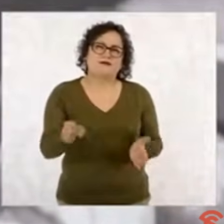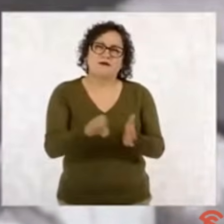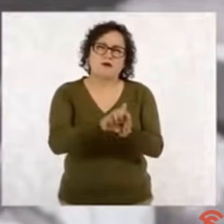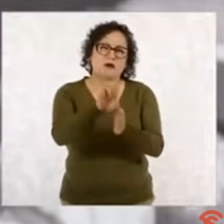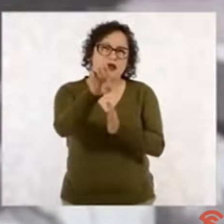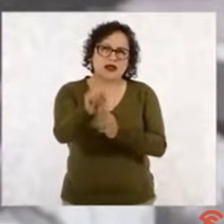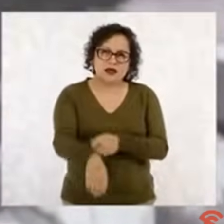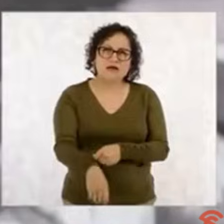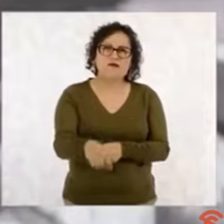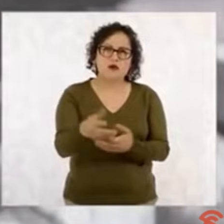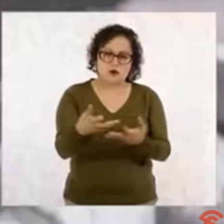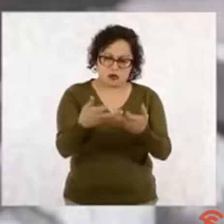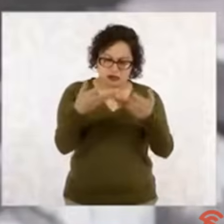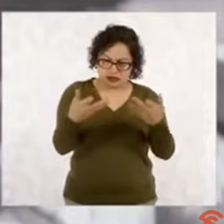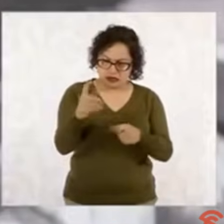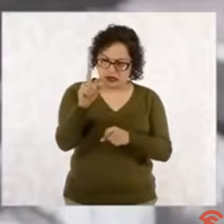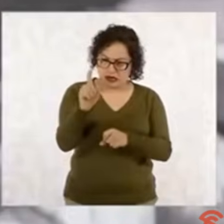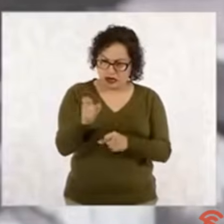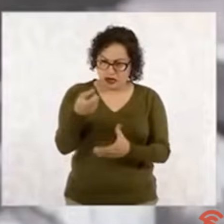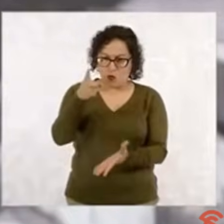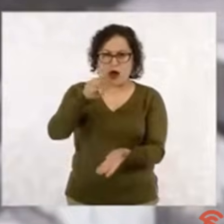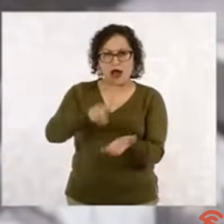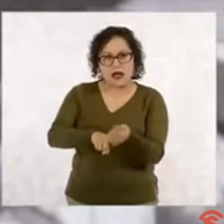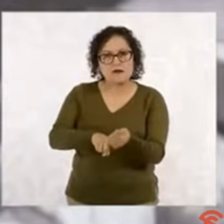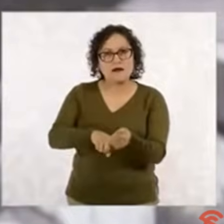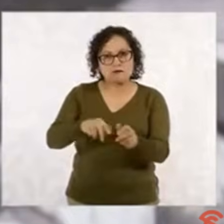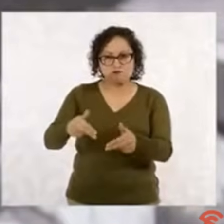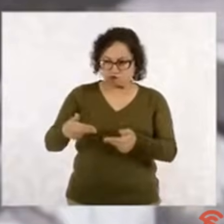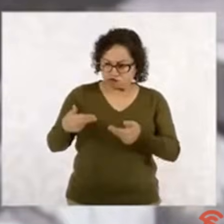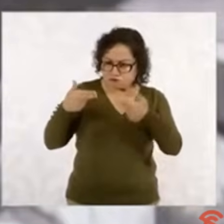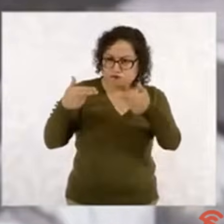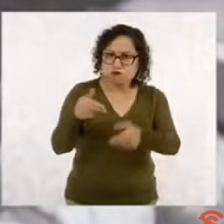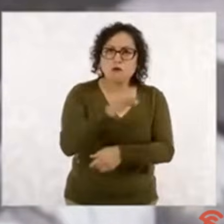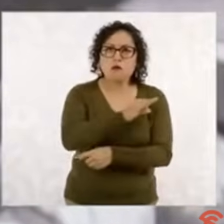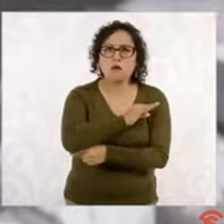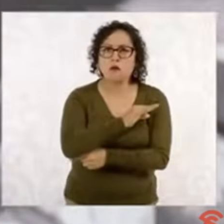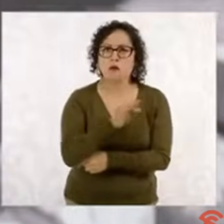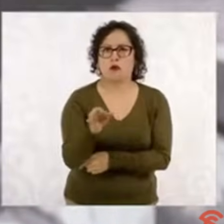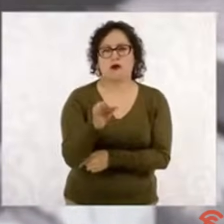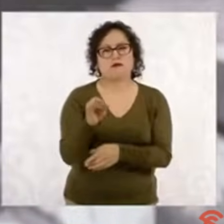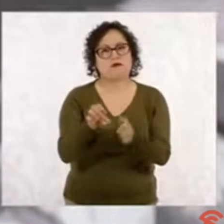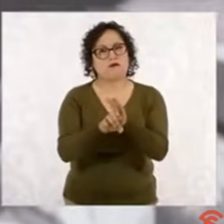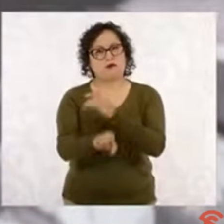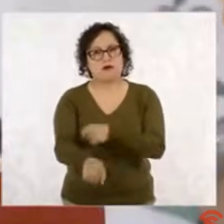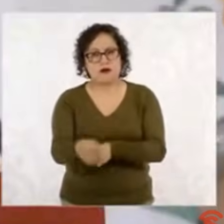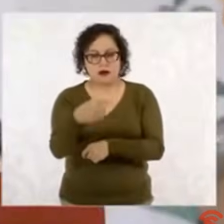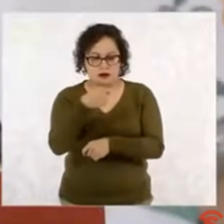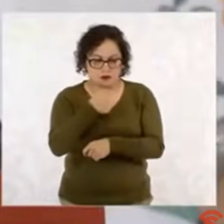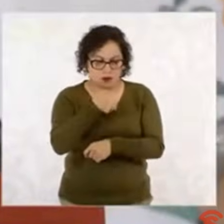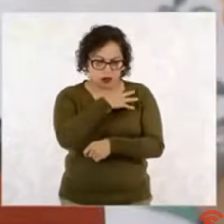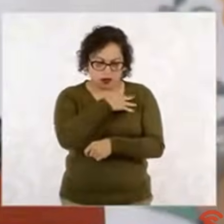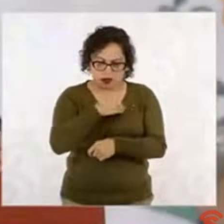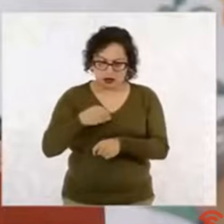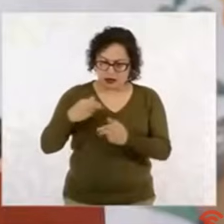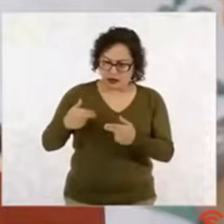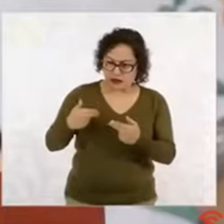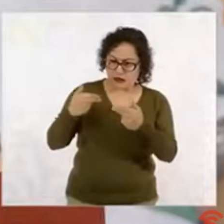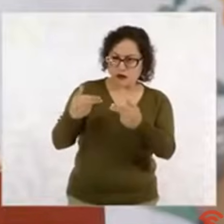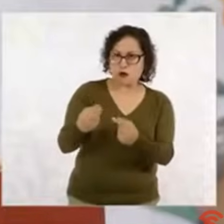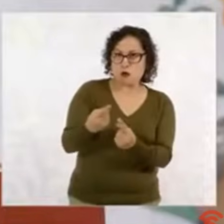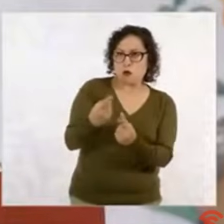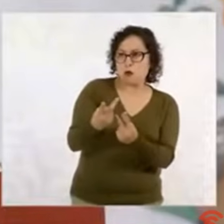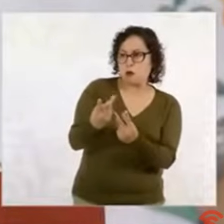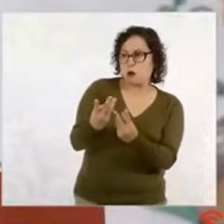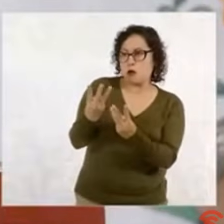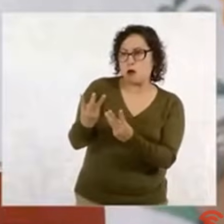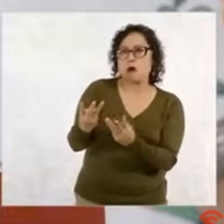garantizado. Se mantienen los derechos para heredar a sus hijos. En el caso de las tierras, si son 1, 2 o 3 hijos, pues se